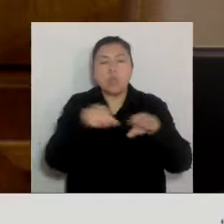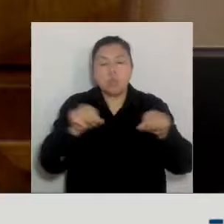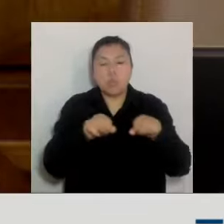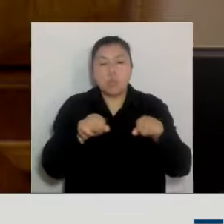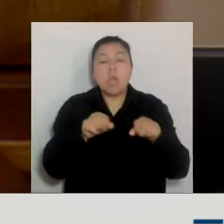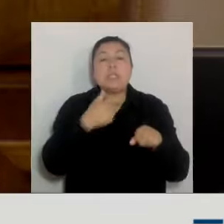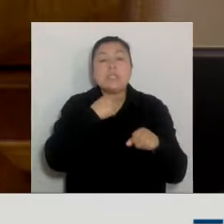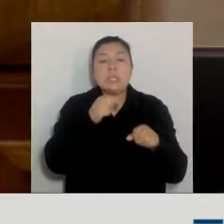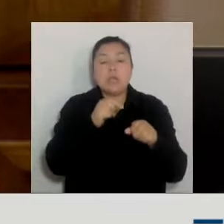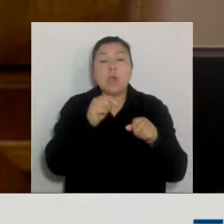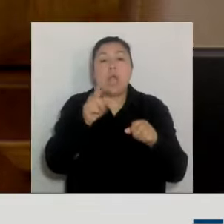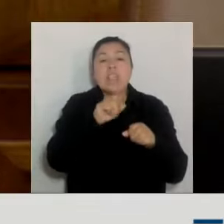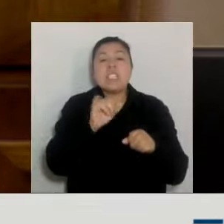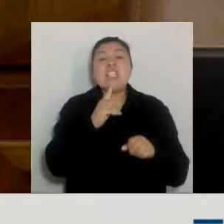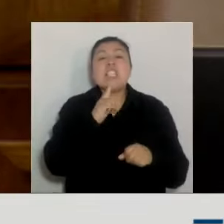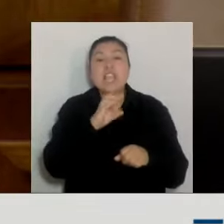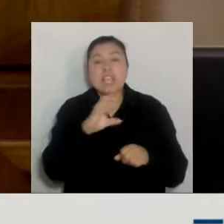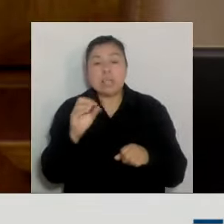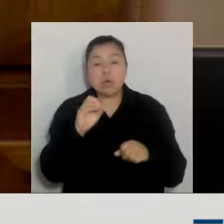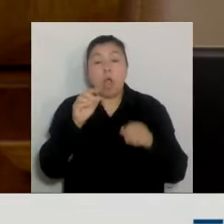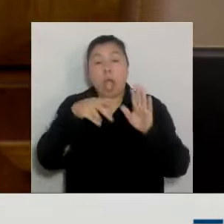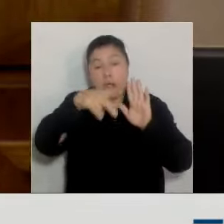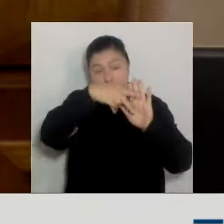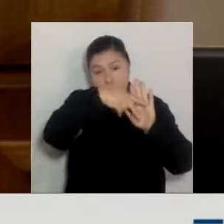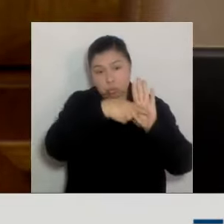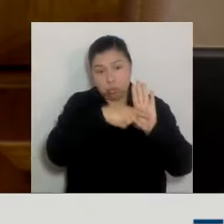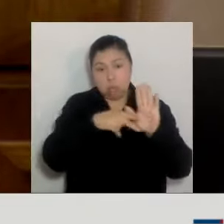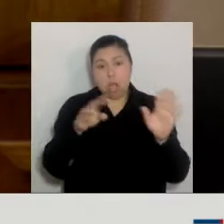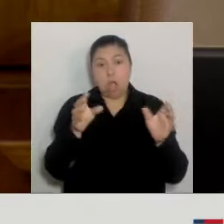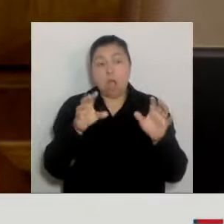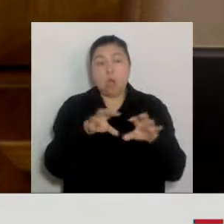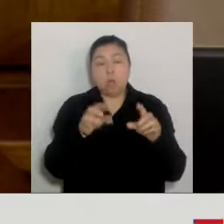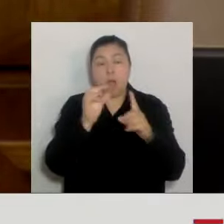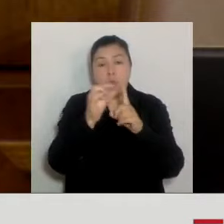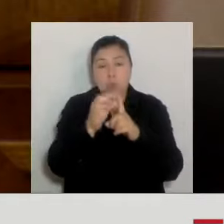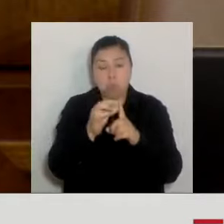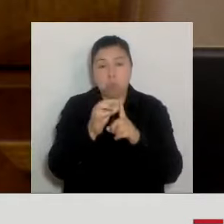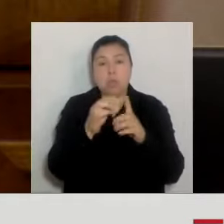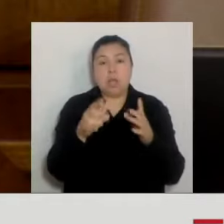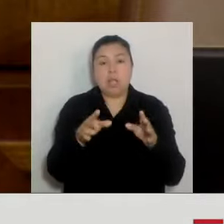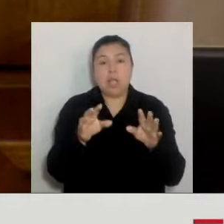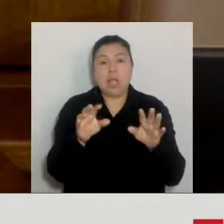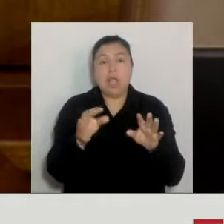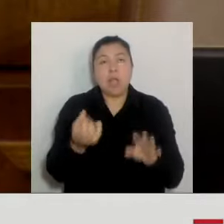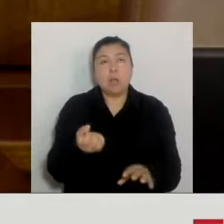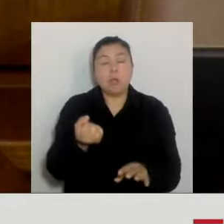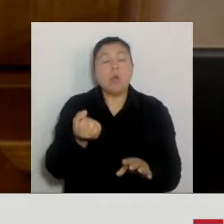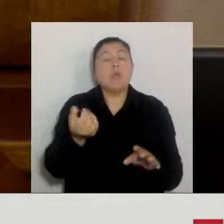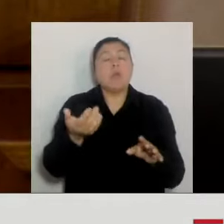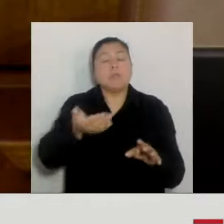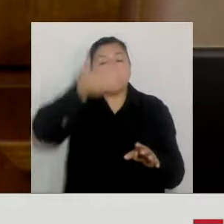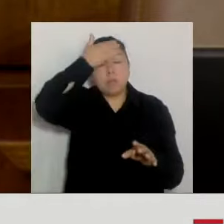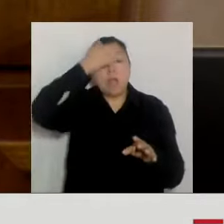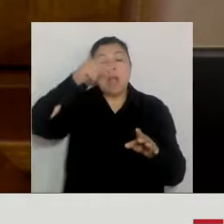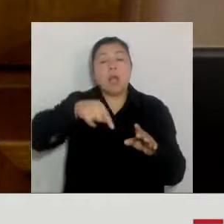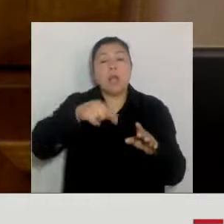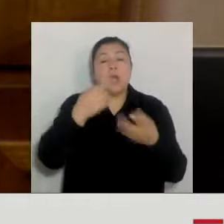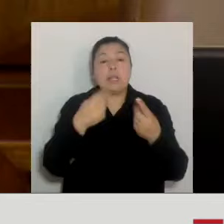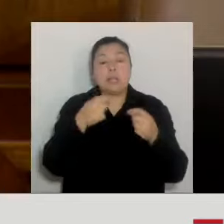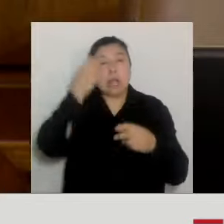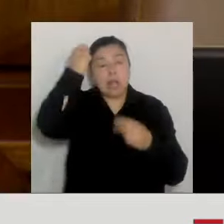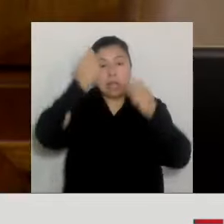sintético a cada rato en esta regulación o utilizar otra terminología que en el fondo lo que hace es estigmatizar o eh tratar de hacer la idea a las